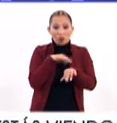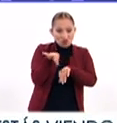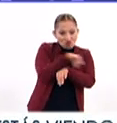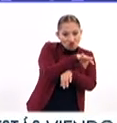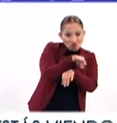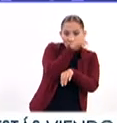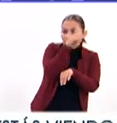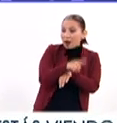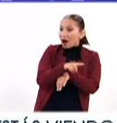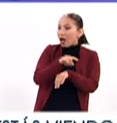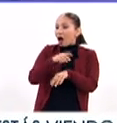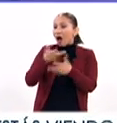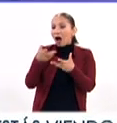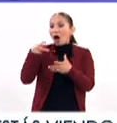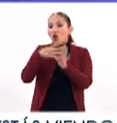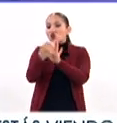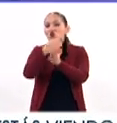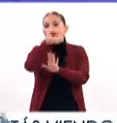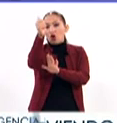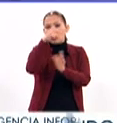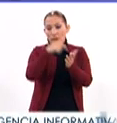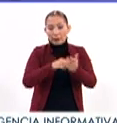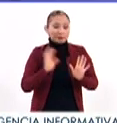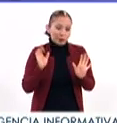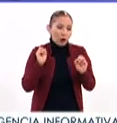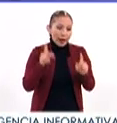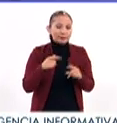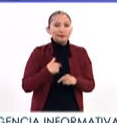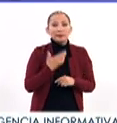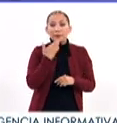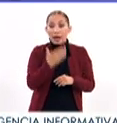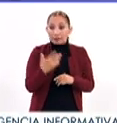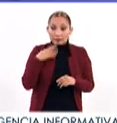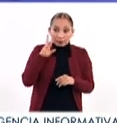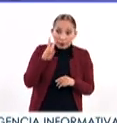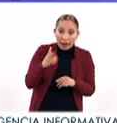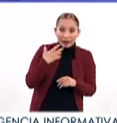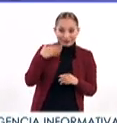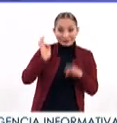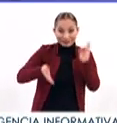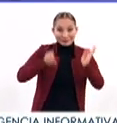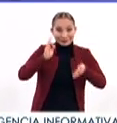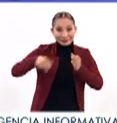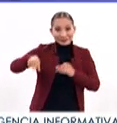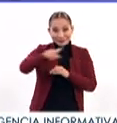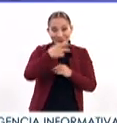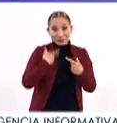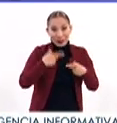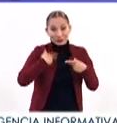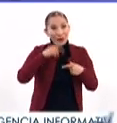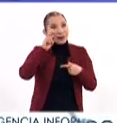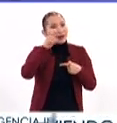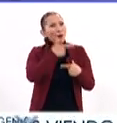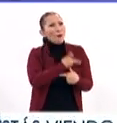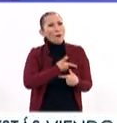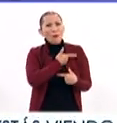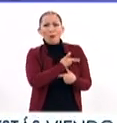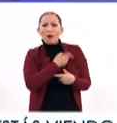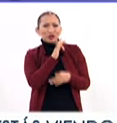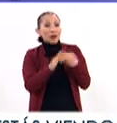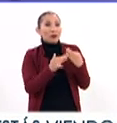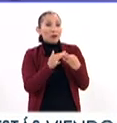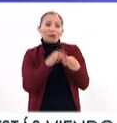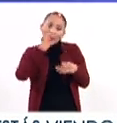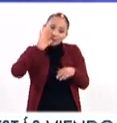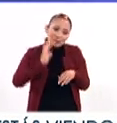plan que se iba a estar repitiendo. Creo que tuvo tan buena recepción por parte del pueblo, de la gente, de todo el